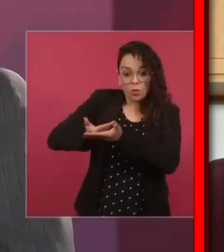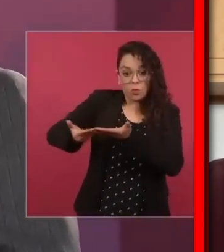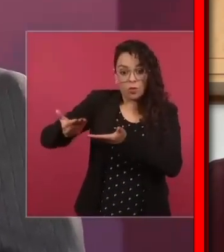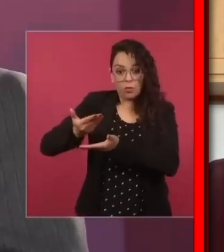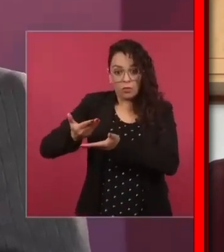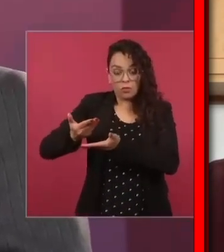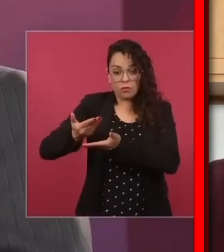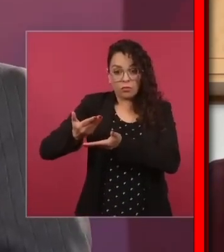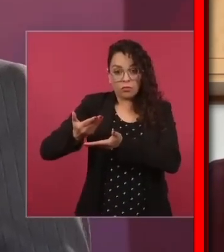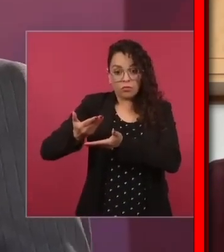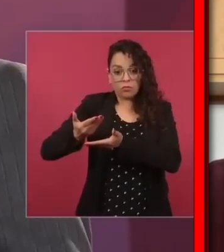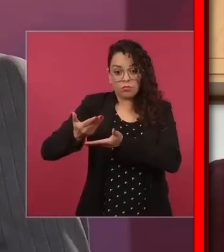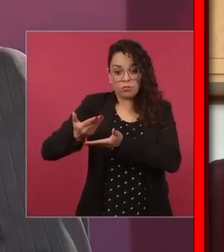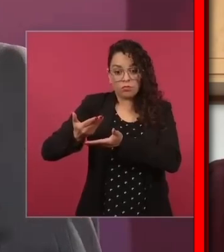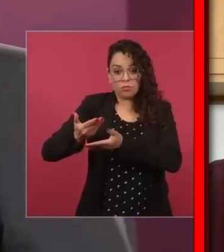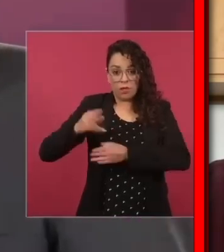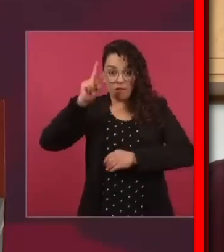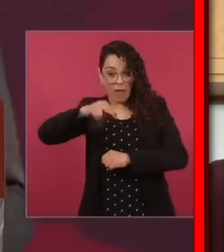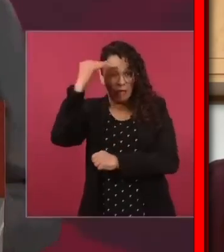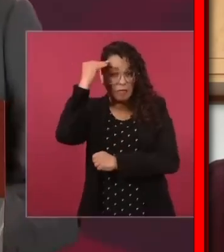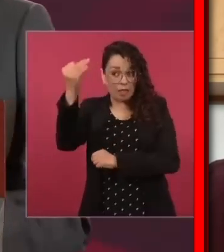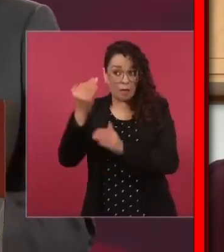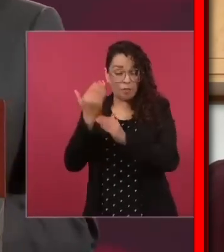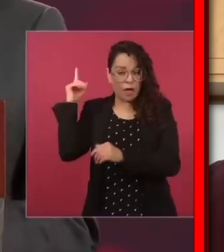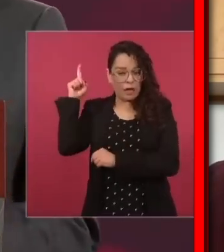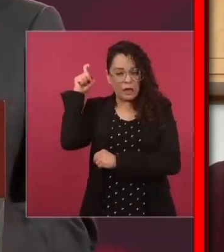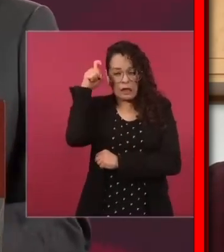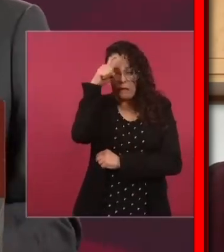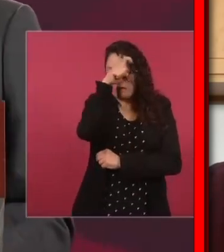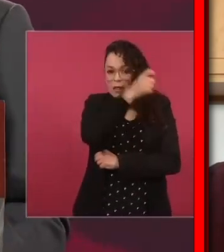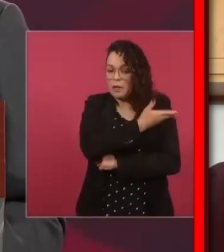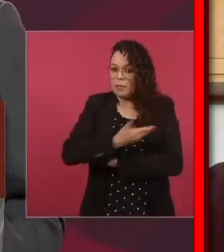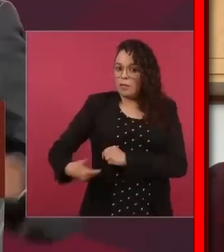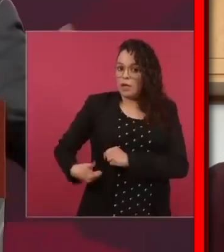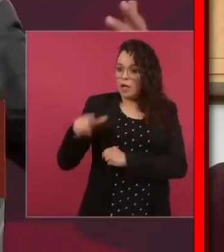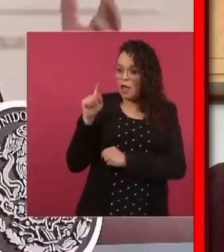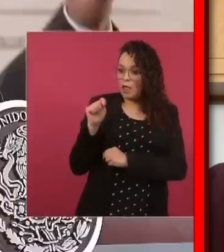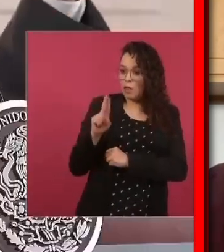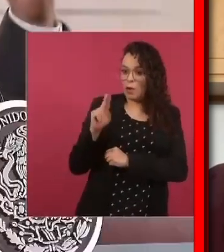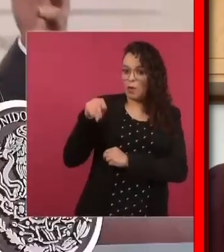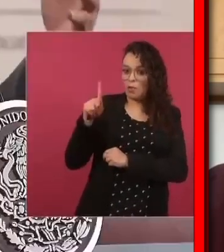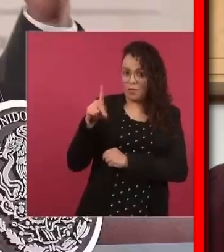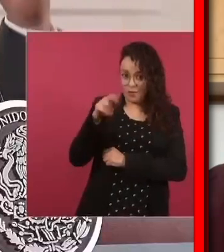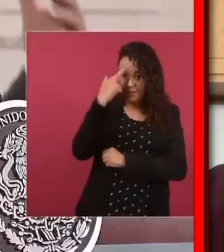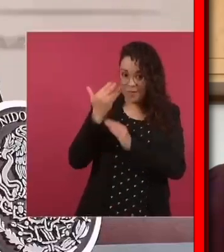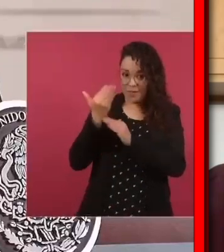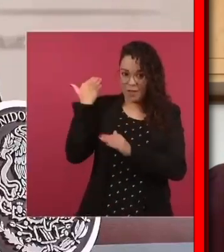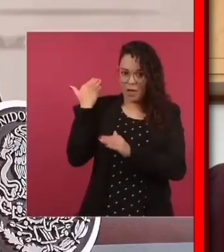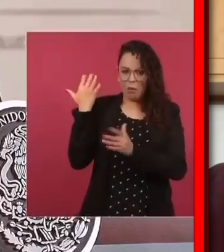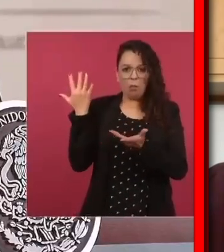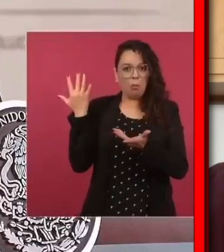la relación en épocas muy difíciles con el presidente Trump, que resultó